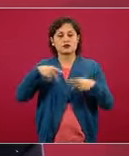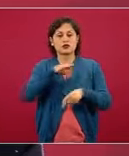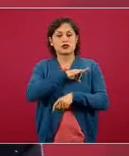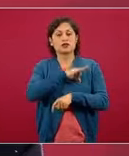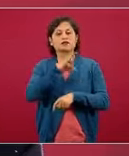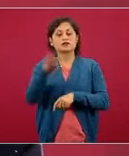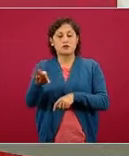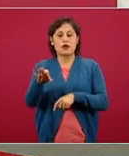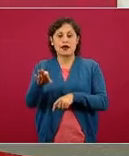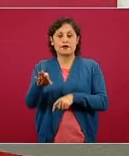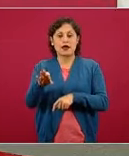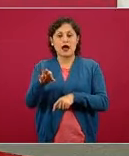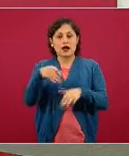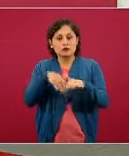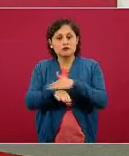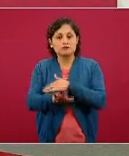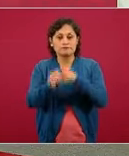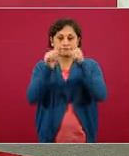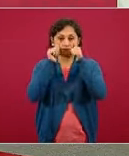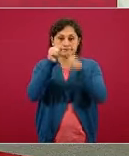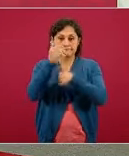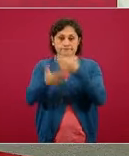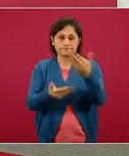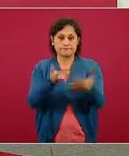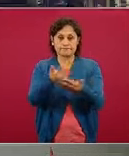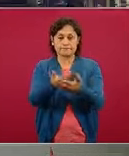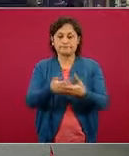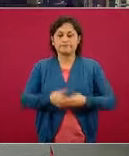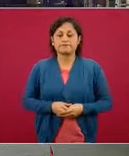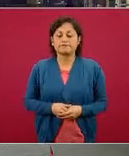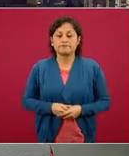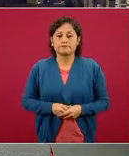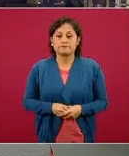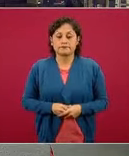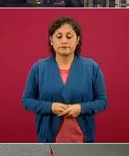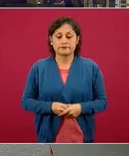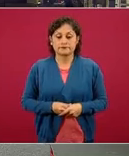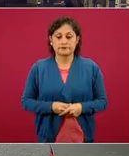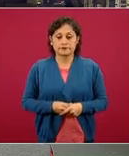la atención médica. Por favor.